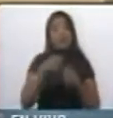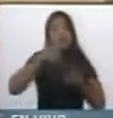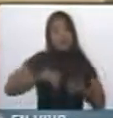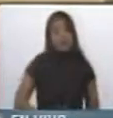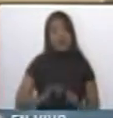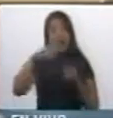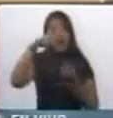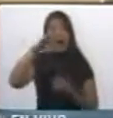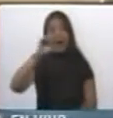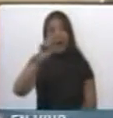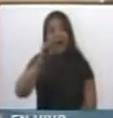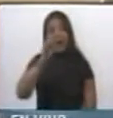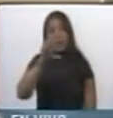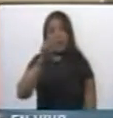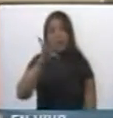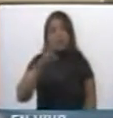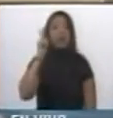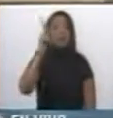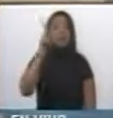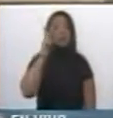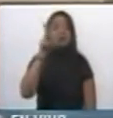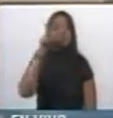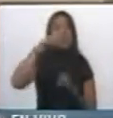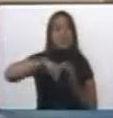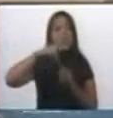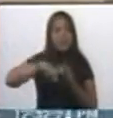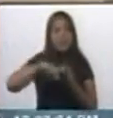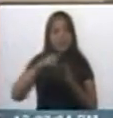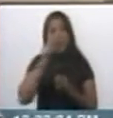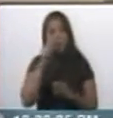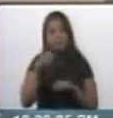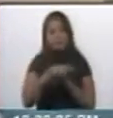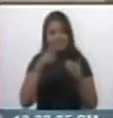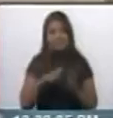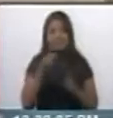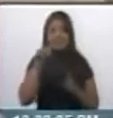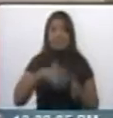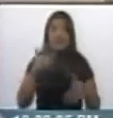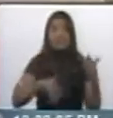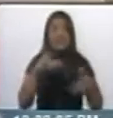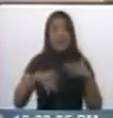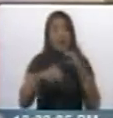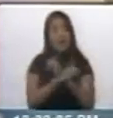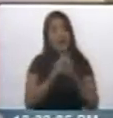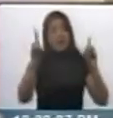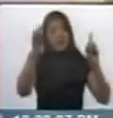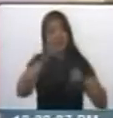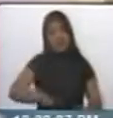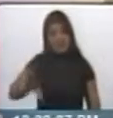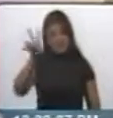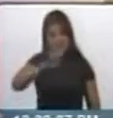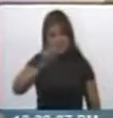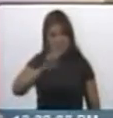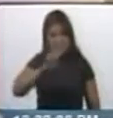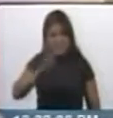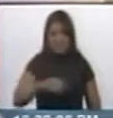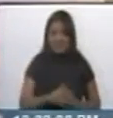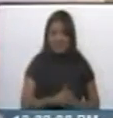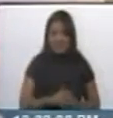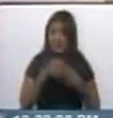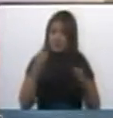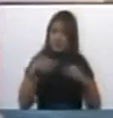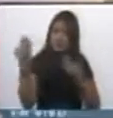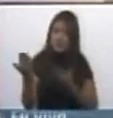esposa, la profesora Miriam Mesa, en esta jornada democrática que se vive en todo el país y que, de acuerdo a las invitaciones que él